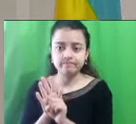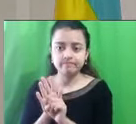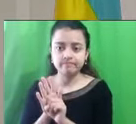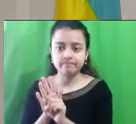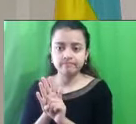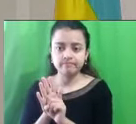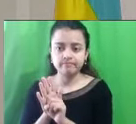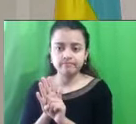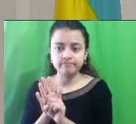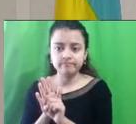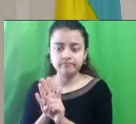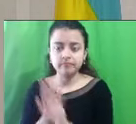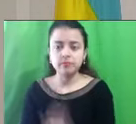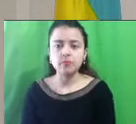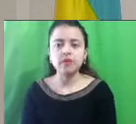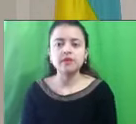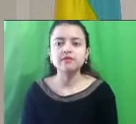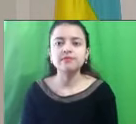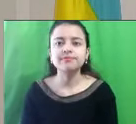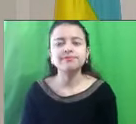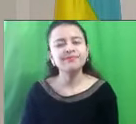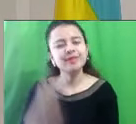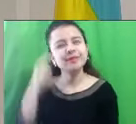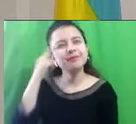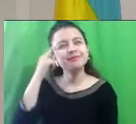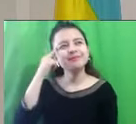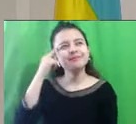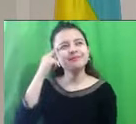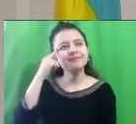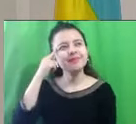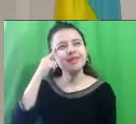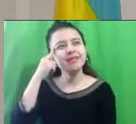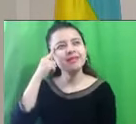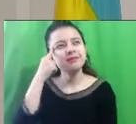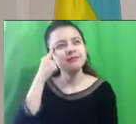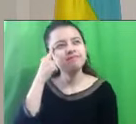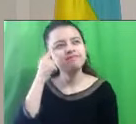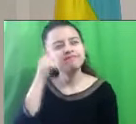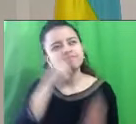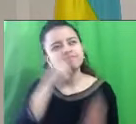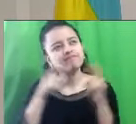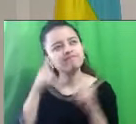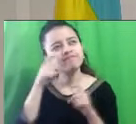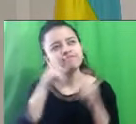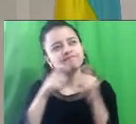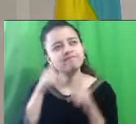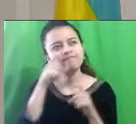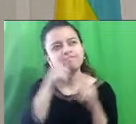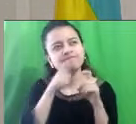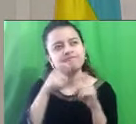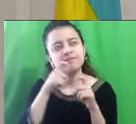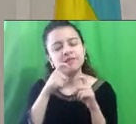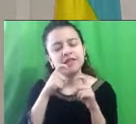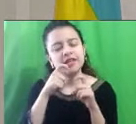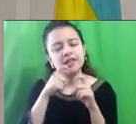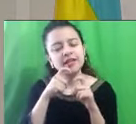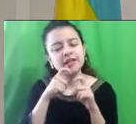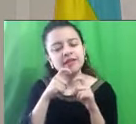que esta situación que se presentó ayudó mucho más a integrar el equipo de trabajo